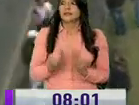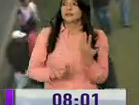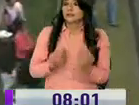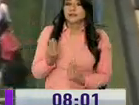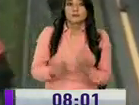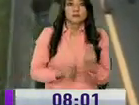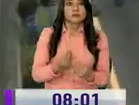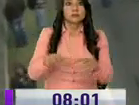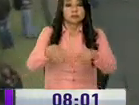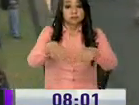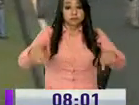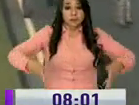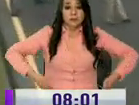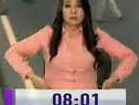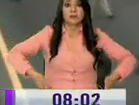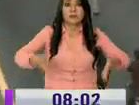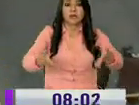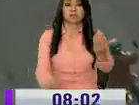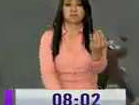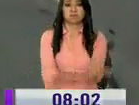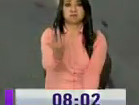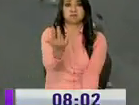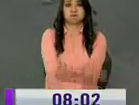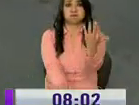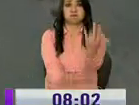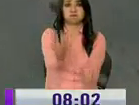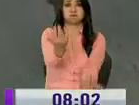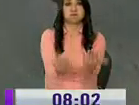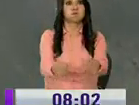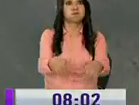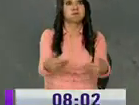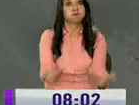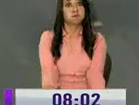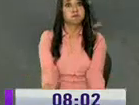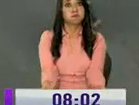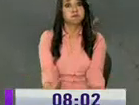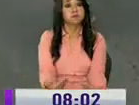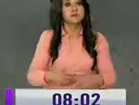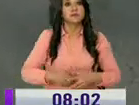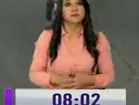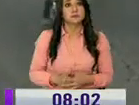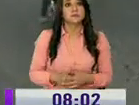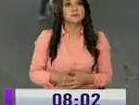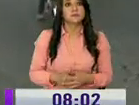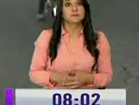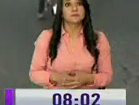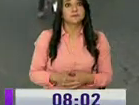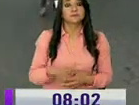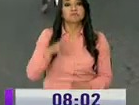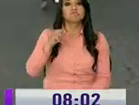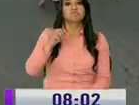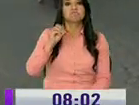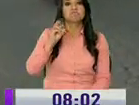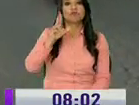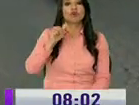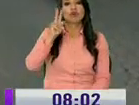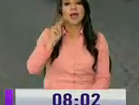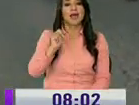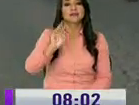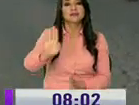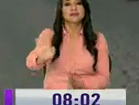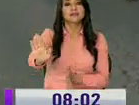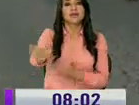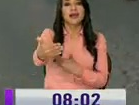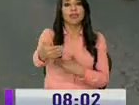se encuentra el estado de esta vía. Para el estado de esta vía, la avenida Morán Valverde está cerrada en los